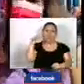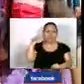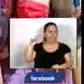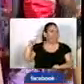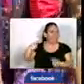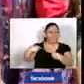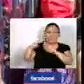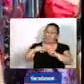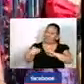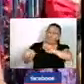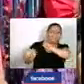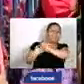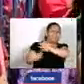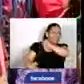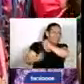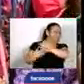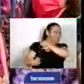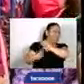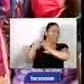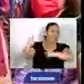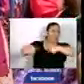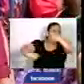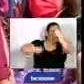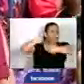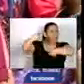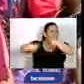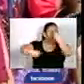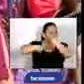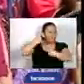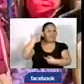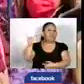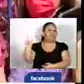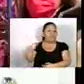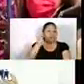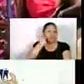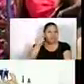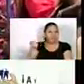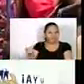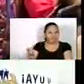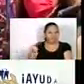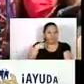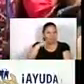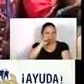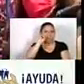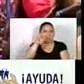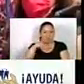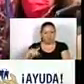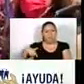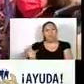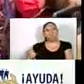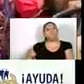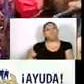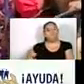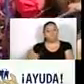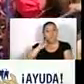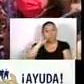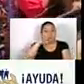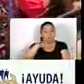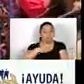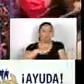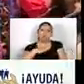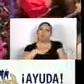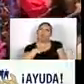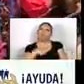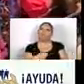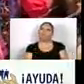agrediendo sigue insultando incluso está haciendo amenazas hasta con armas está mencionando